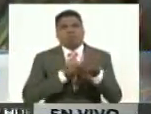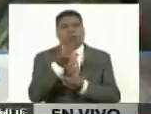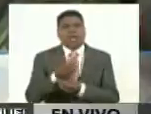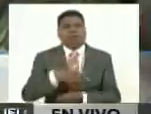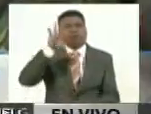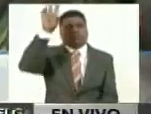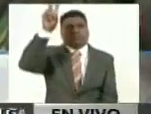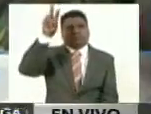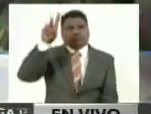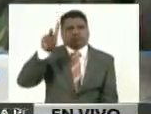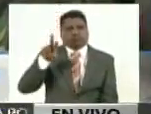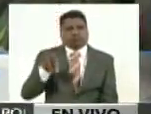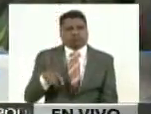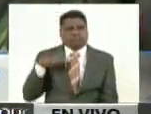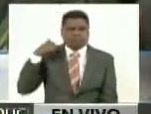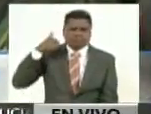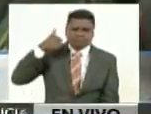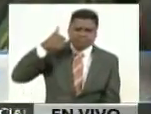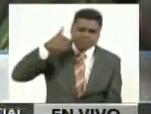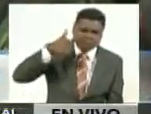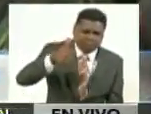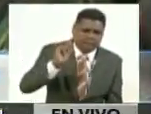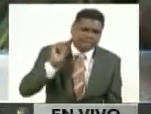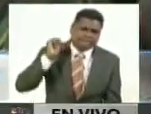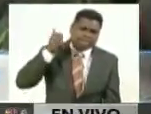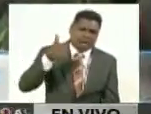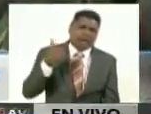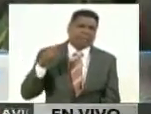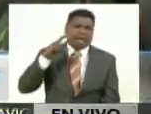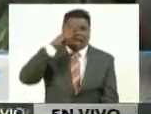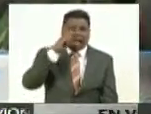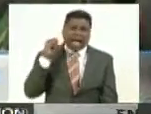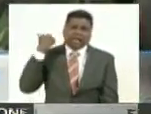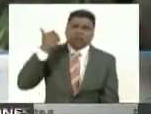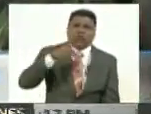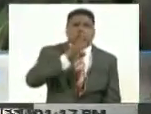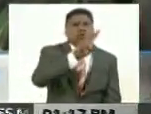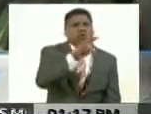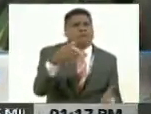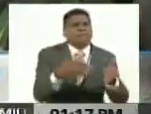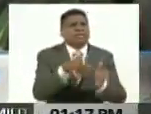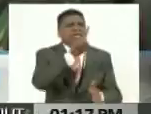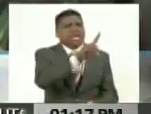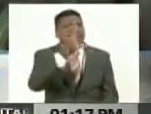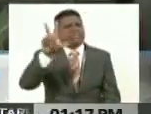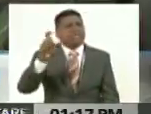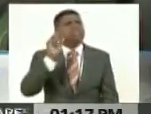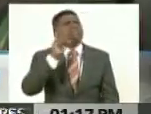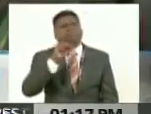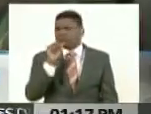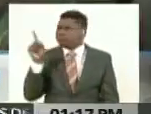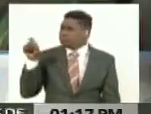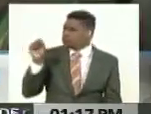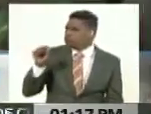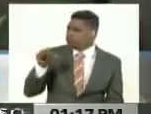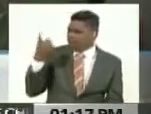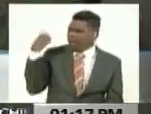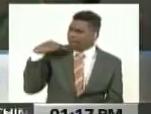año se viene acá al estado de Trujillo, desde el año 2013, ¿verdad? Desde el año